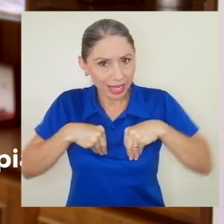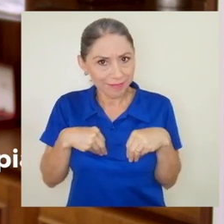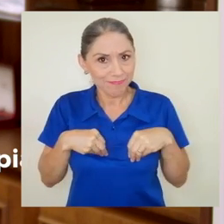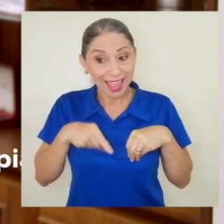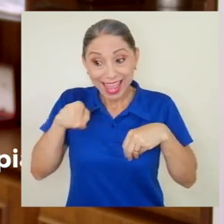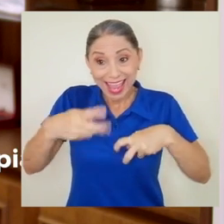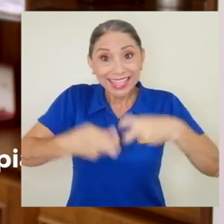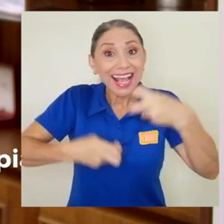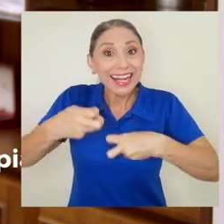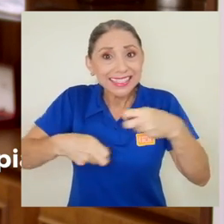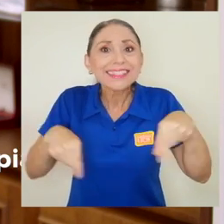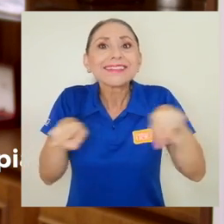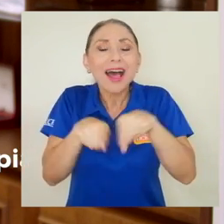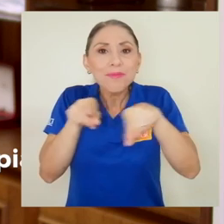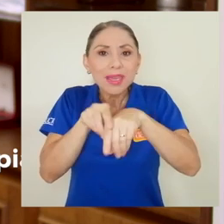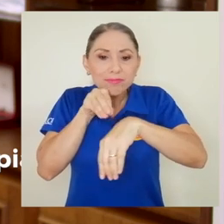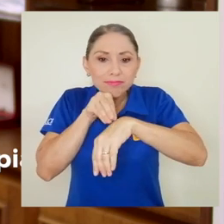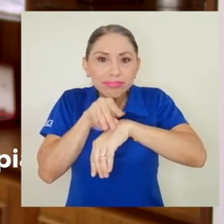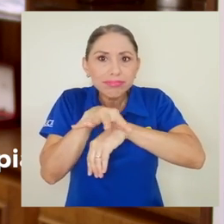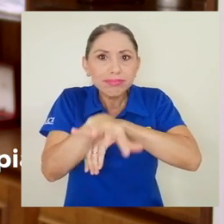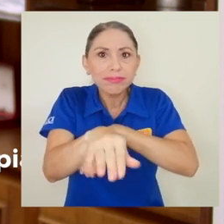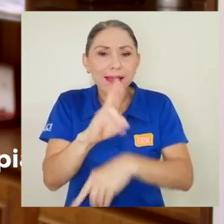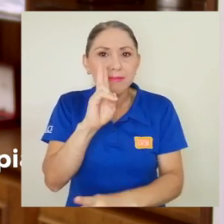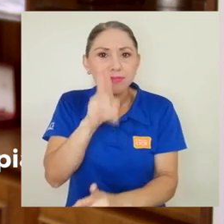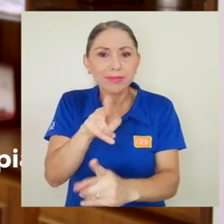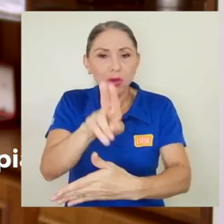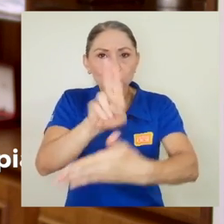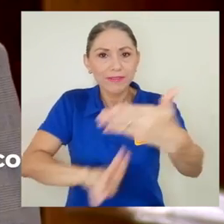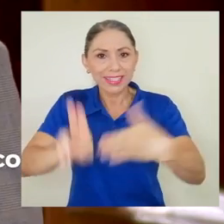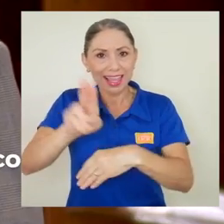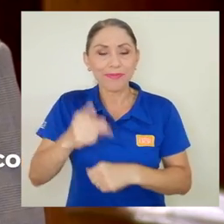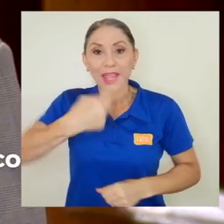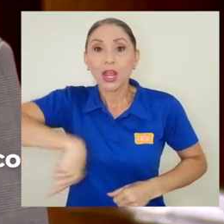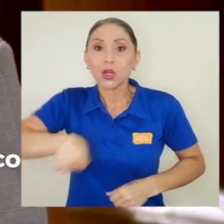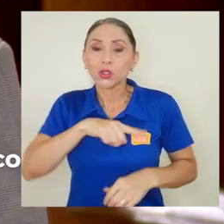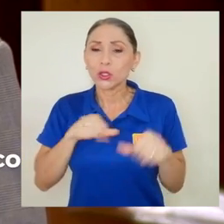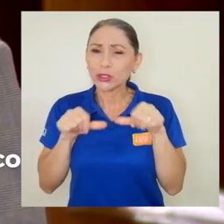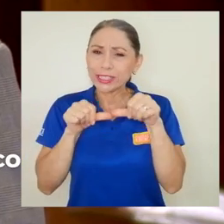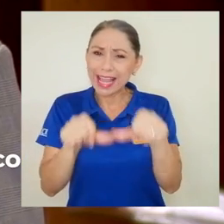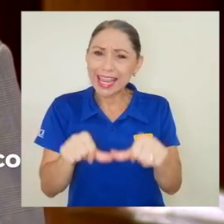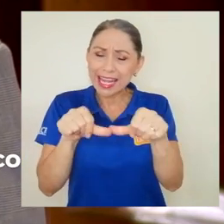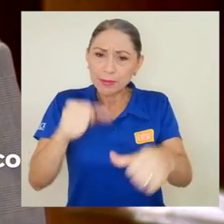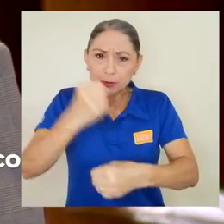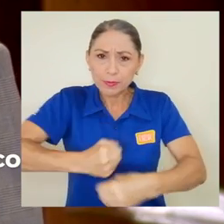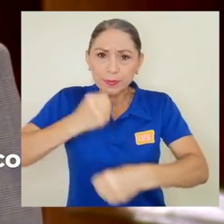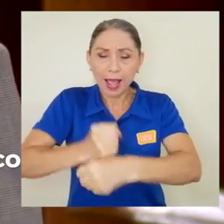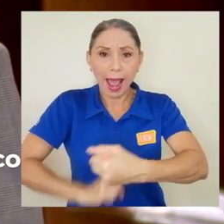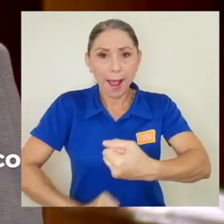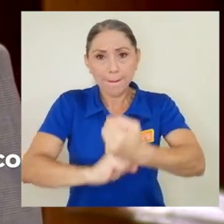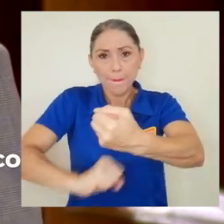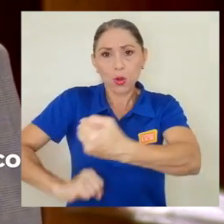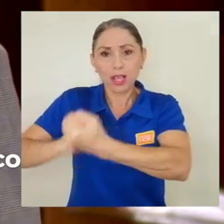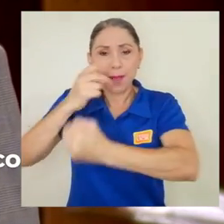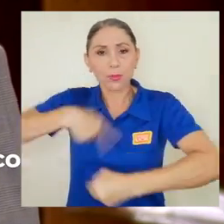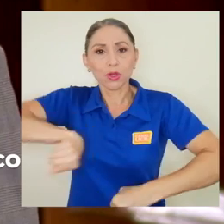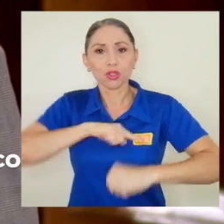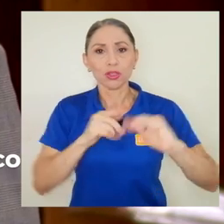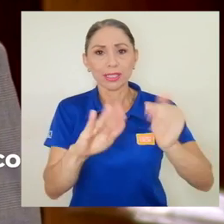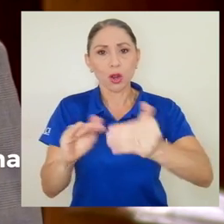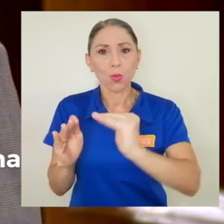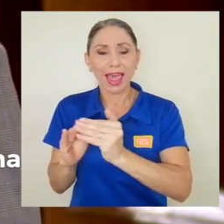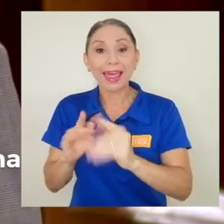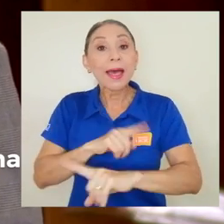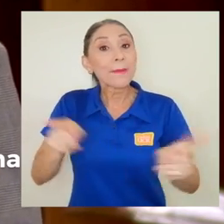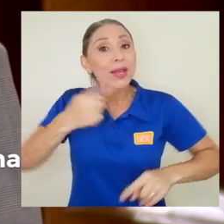alcance de la crisis trasciende a la propia universidad seguiremos tomando acciones para apoyar a nuestra comunidad